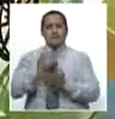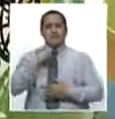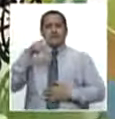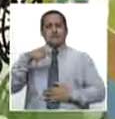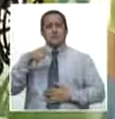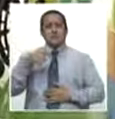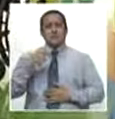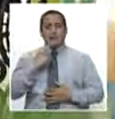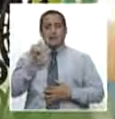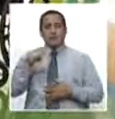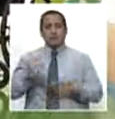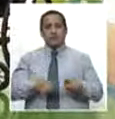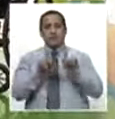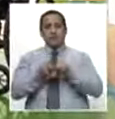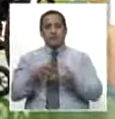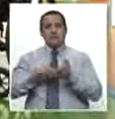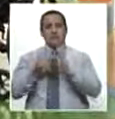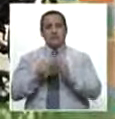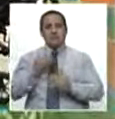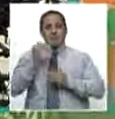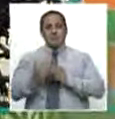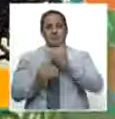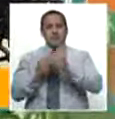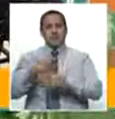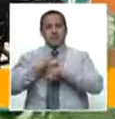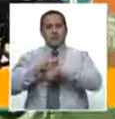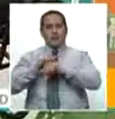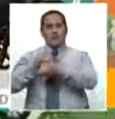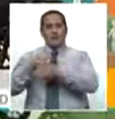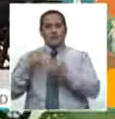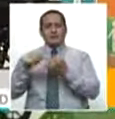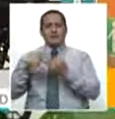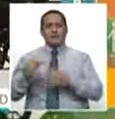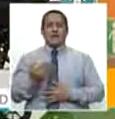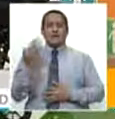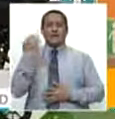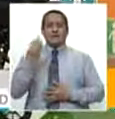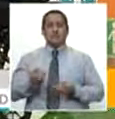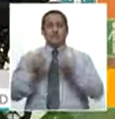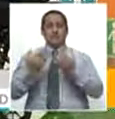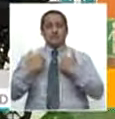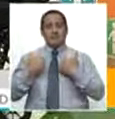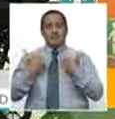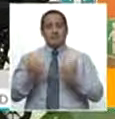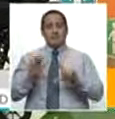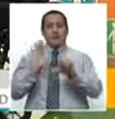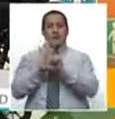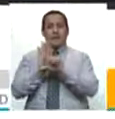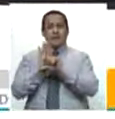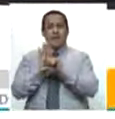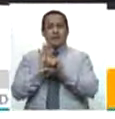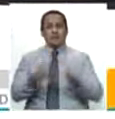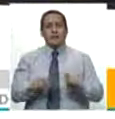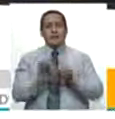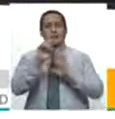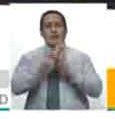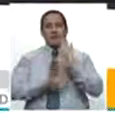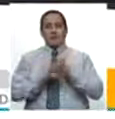respectivas. Y esto supongo que irá avanzando mucho más rápido que en otras oportunidades porque ya tenemos la ley, tenemos el